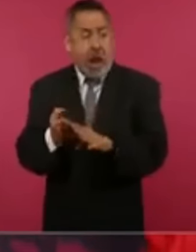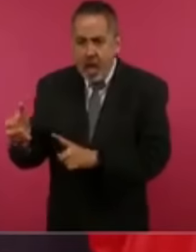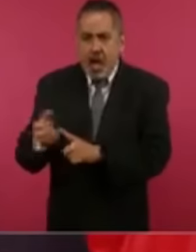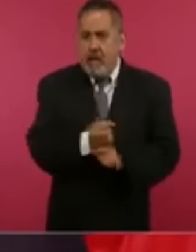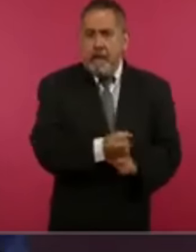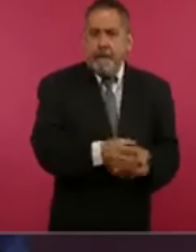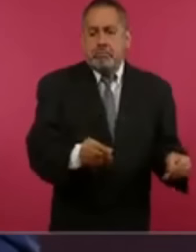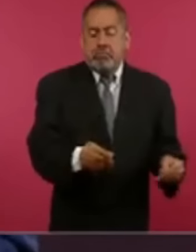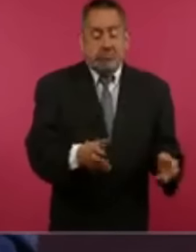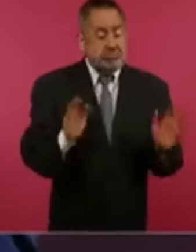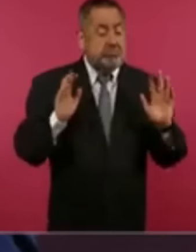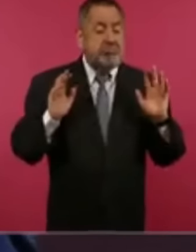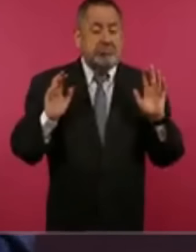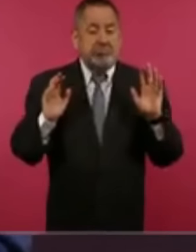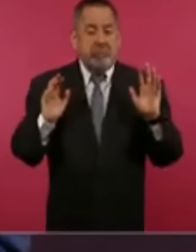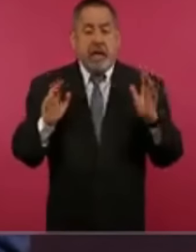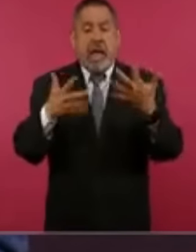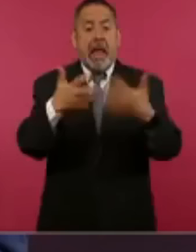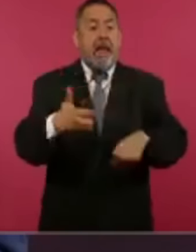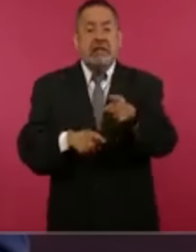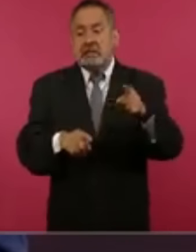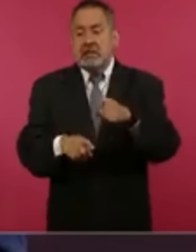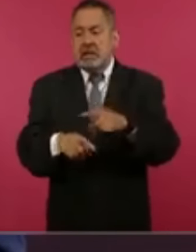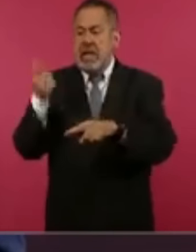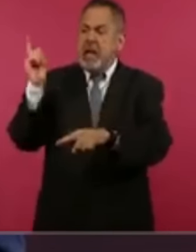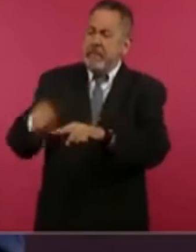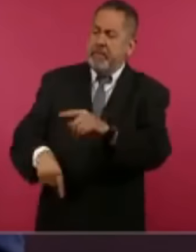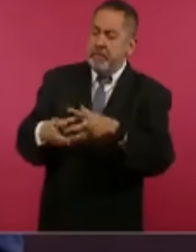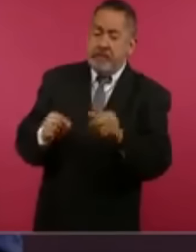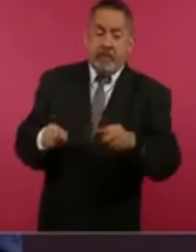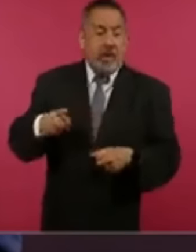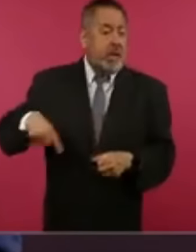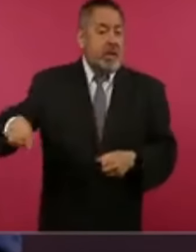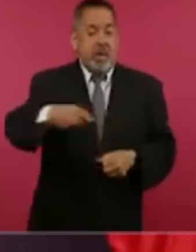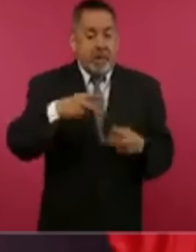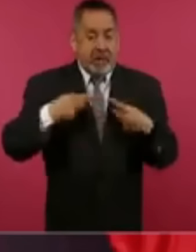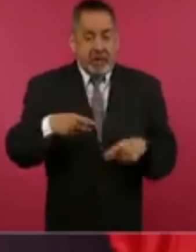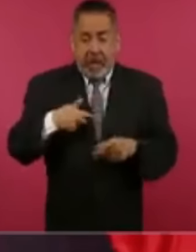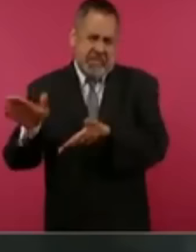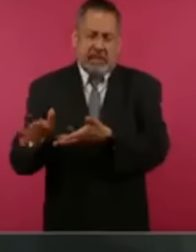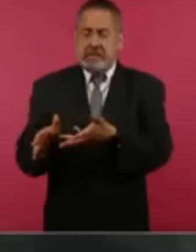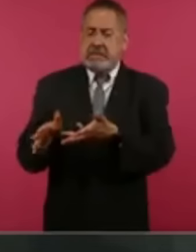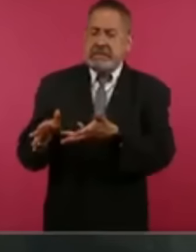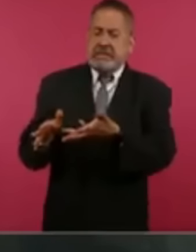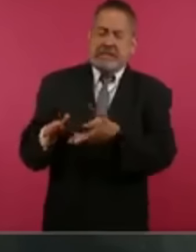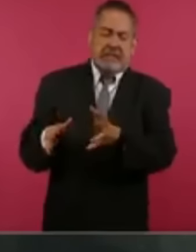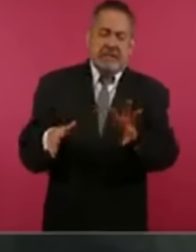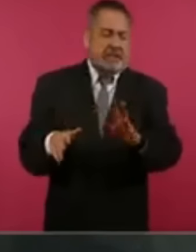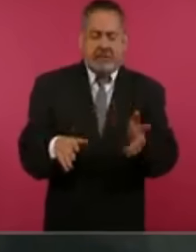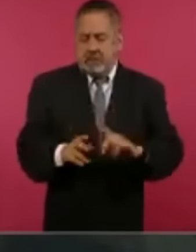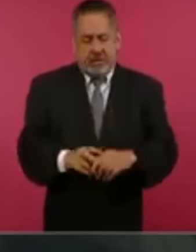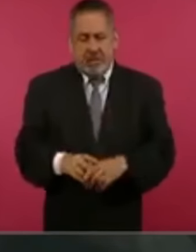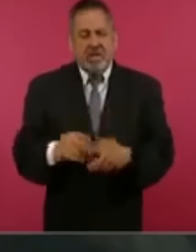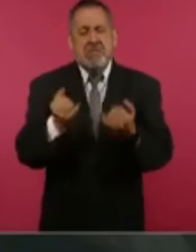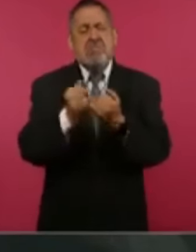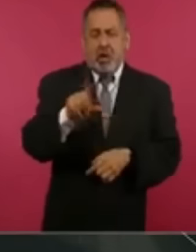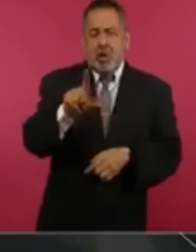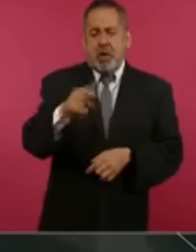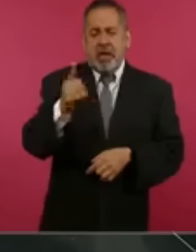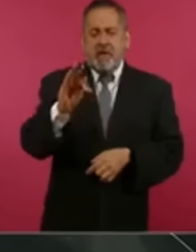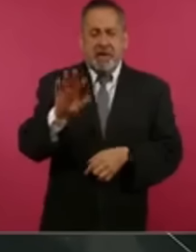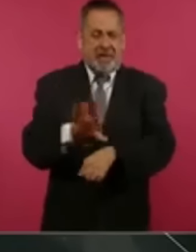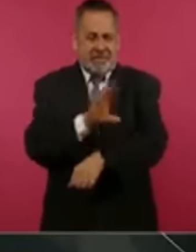desaparecían empresas públicas y despedían a miles de trabajadores, como pasó con los